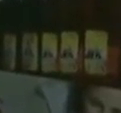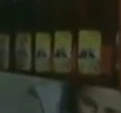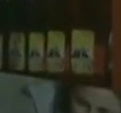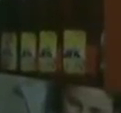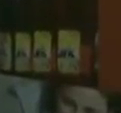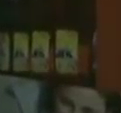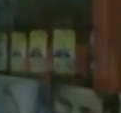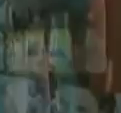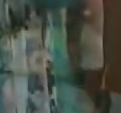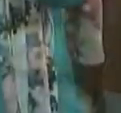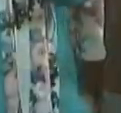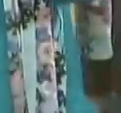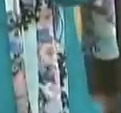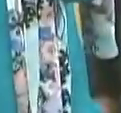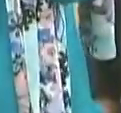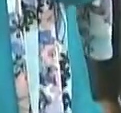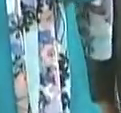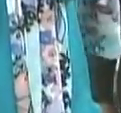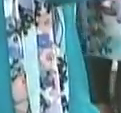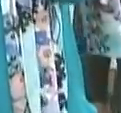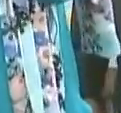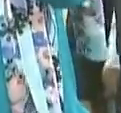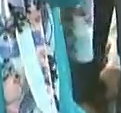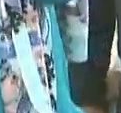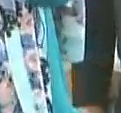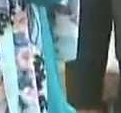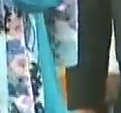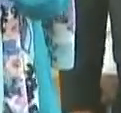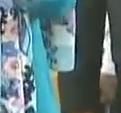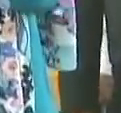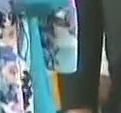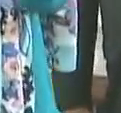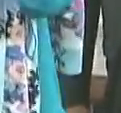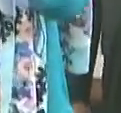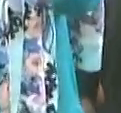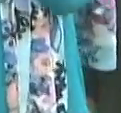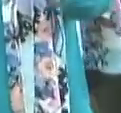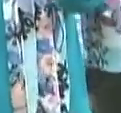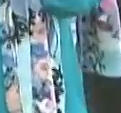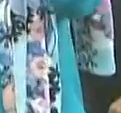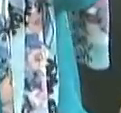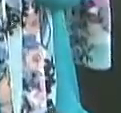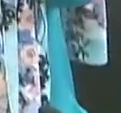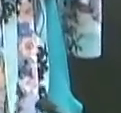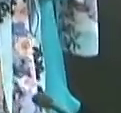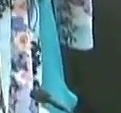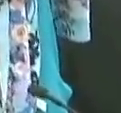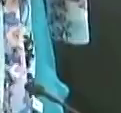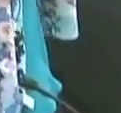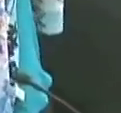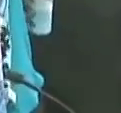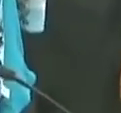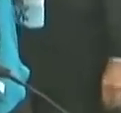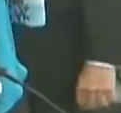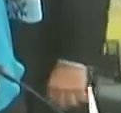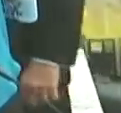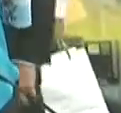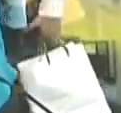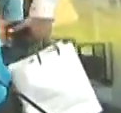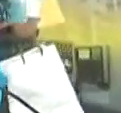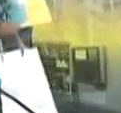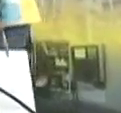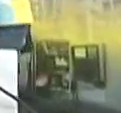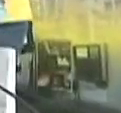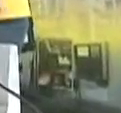y que se realicen 4.000 ferias mensuales en todo el territorio nacional. Además, precisó